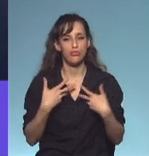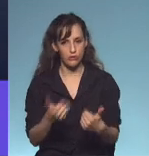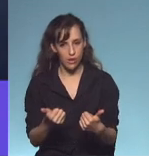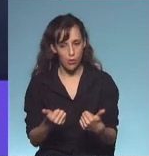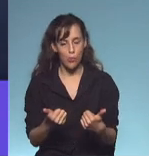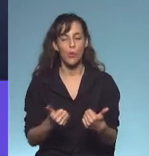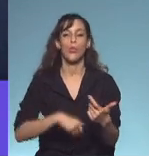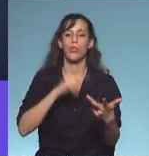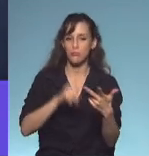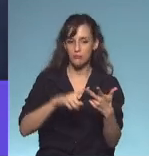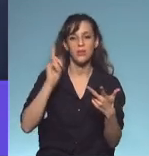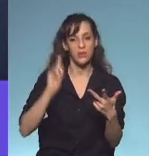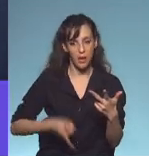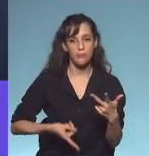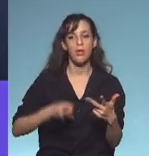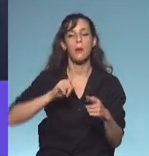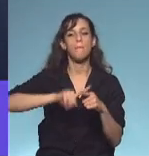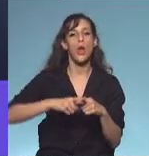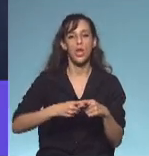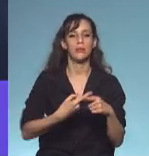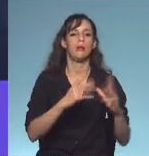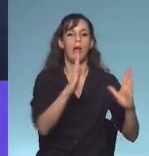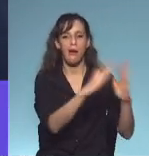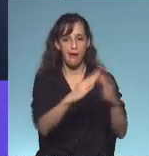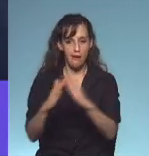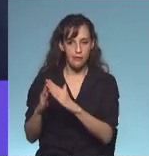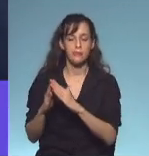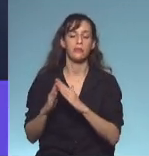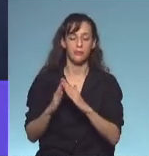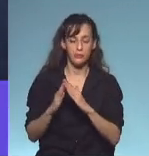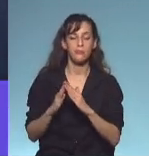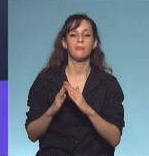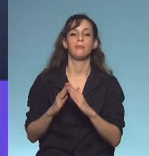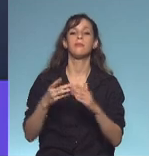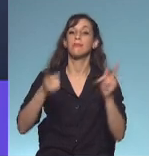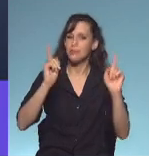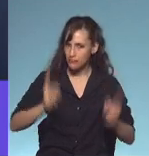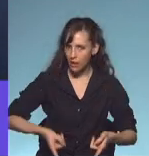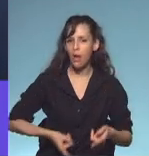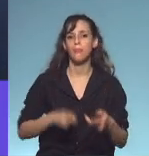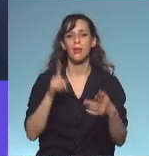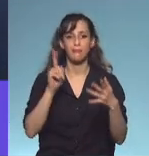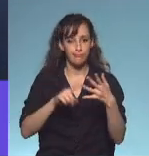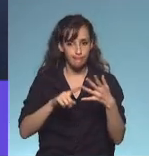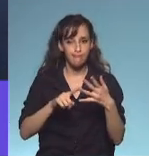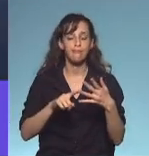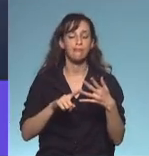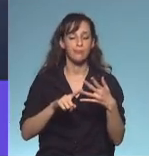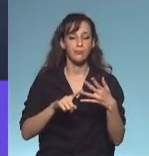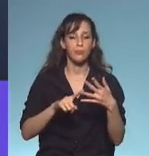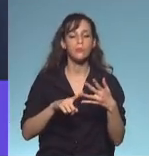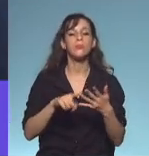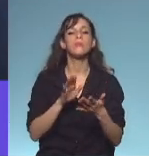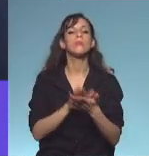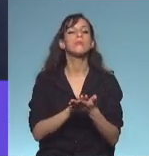a atender también políticas de vivienda, de hábitat, esto va a atender también lo que son todas